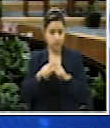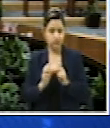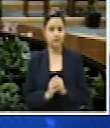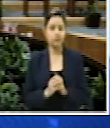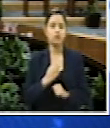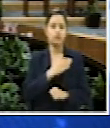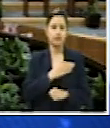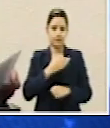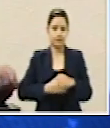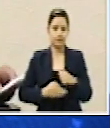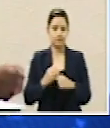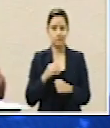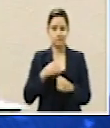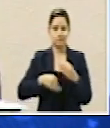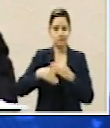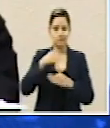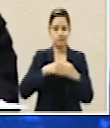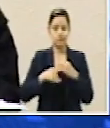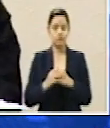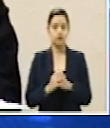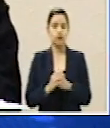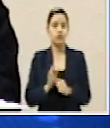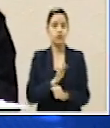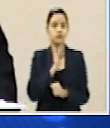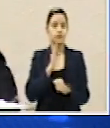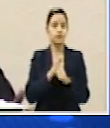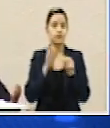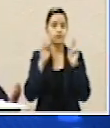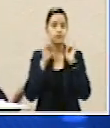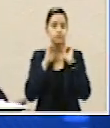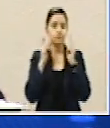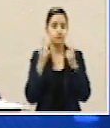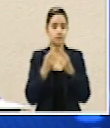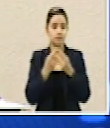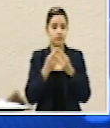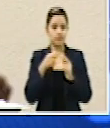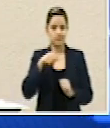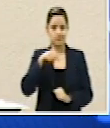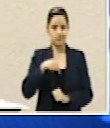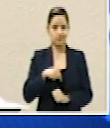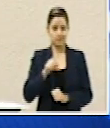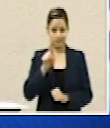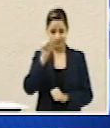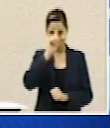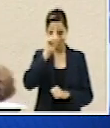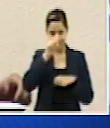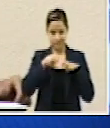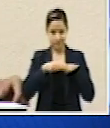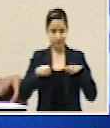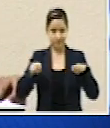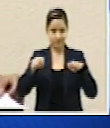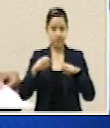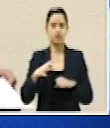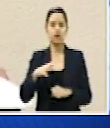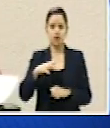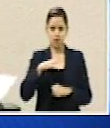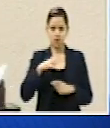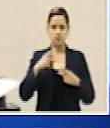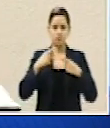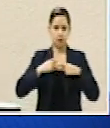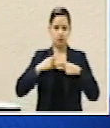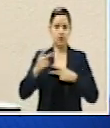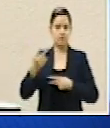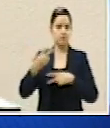se los quiso otorgar. Por lo tanto, la Corte yo consideraría que tiene los argumentos jurídicos para